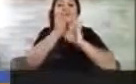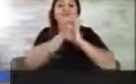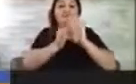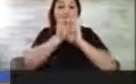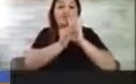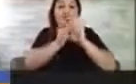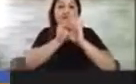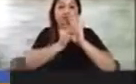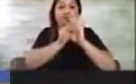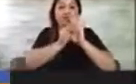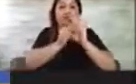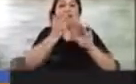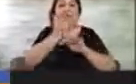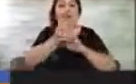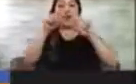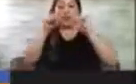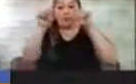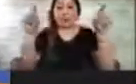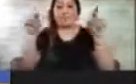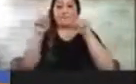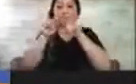Hay un espacio para texto,